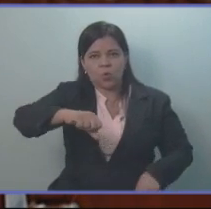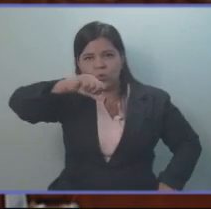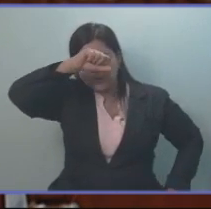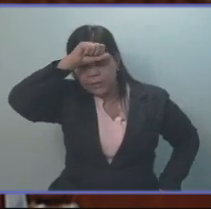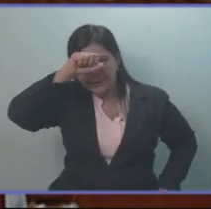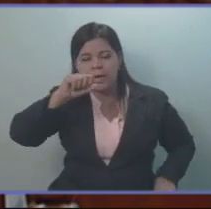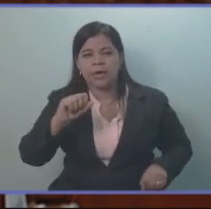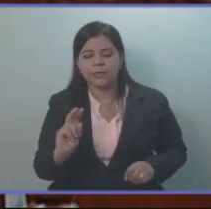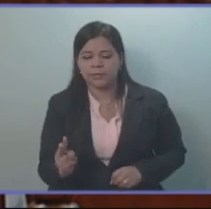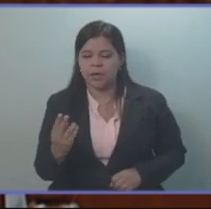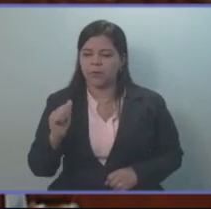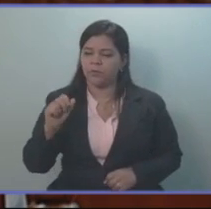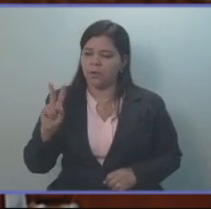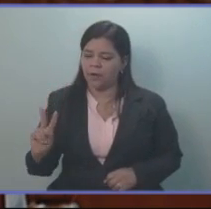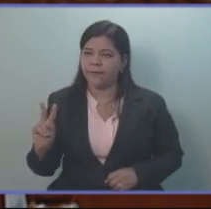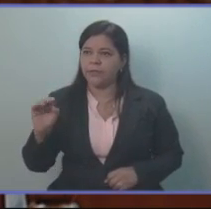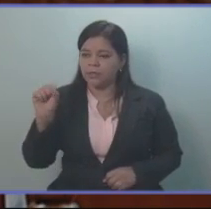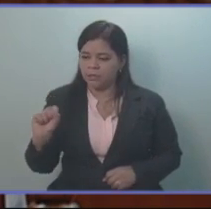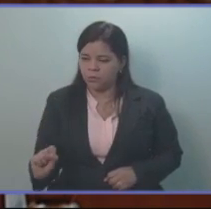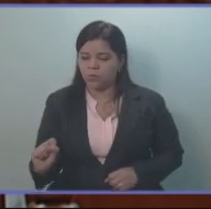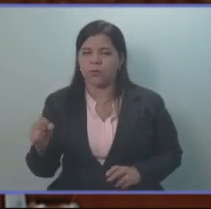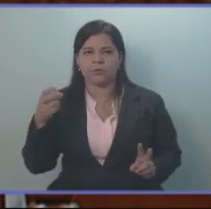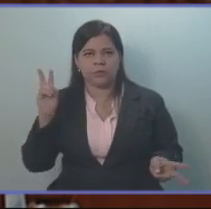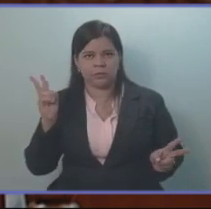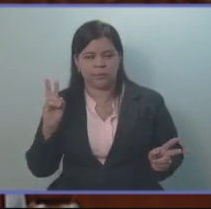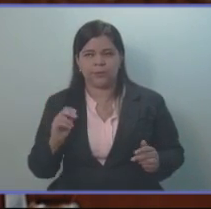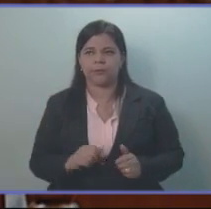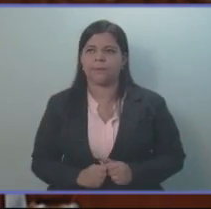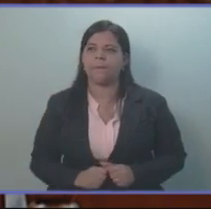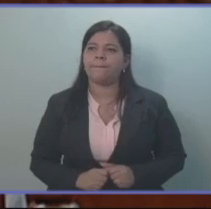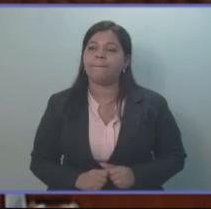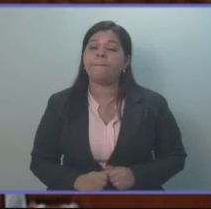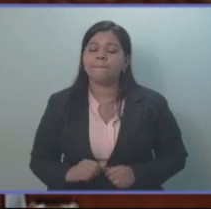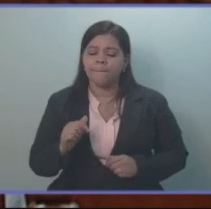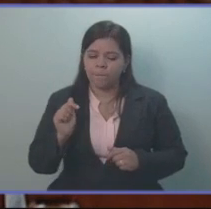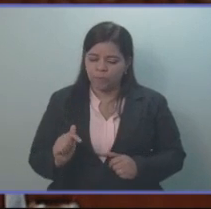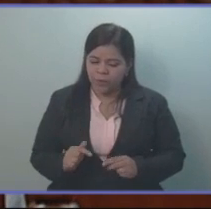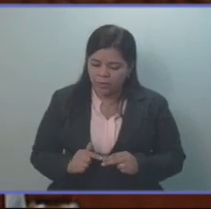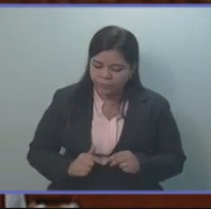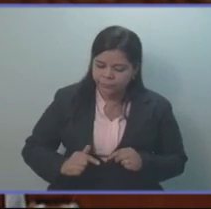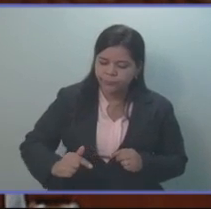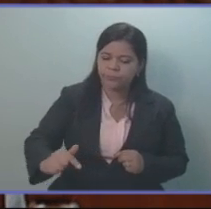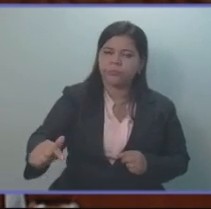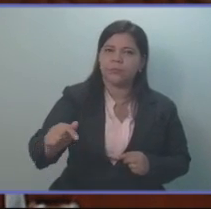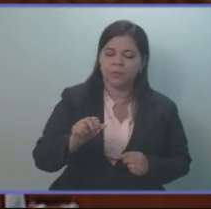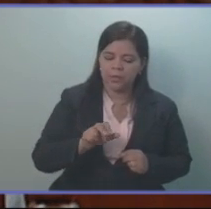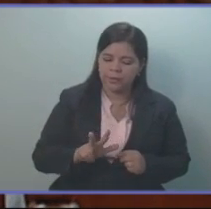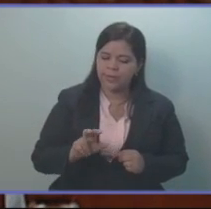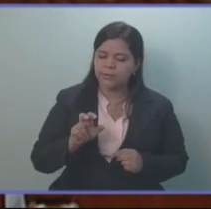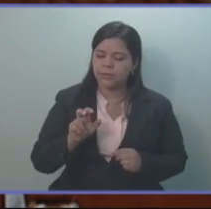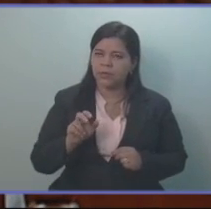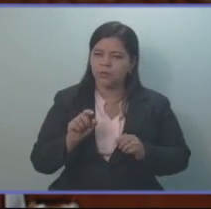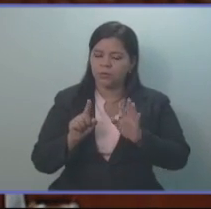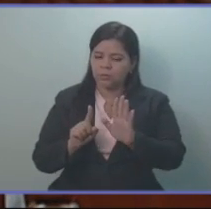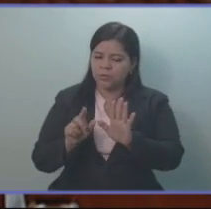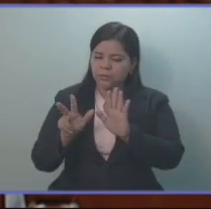avenida Sur, municipio de San Salvador, departamento de San Salvador, con una extensión superficial de